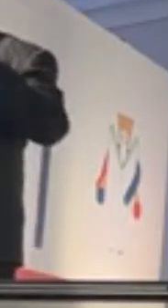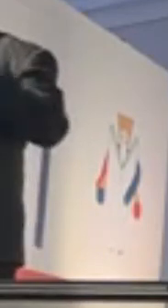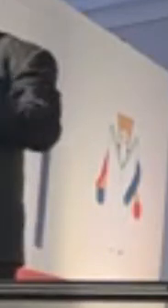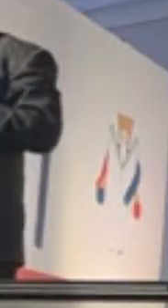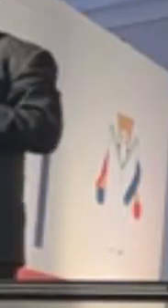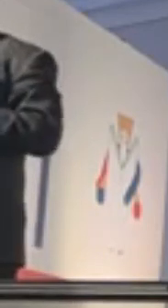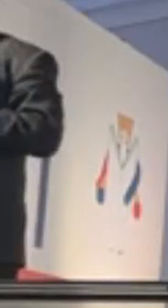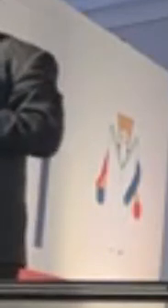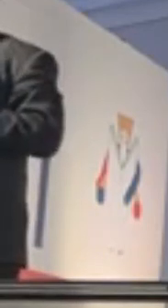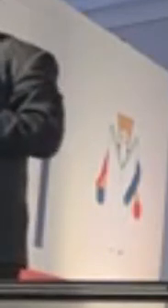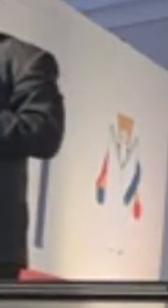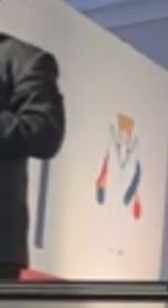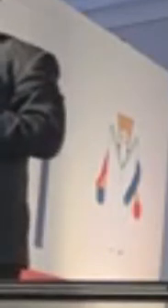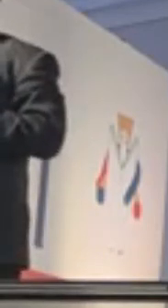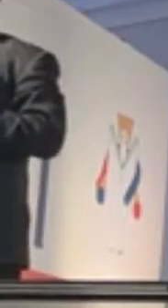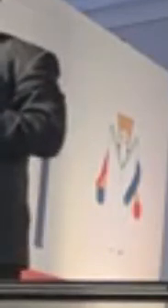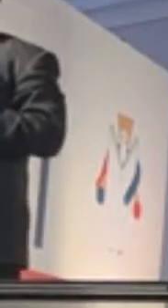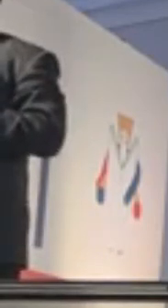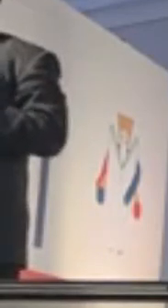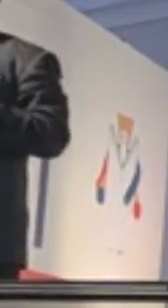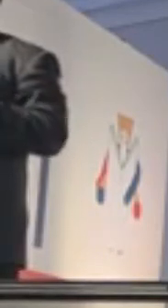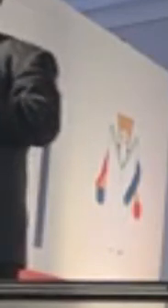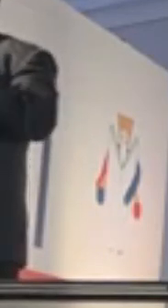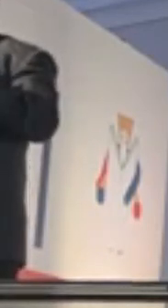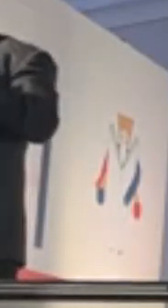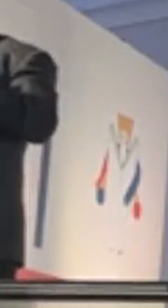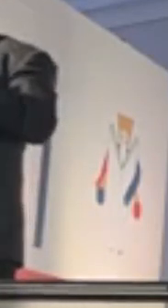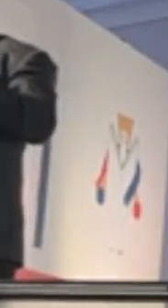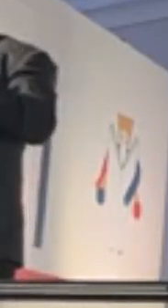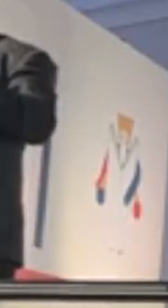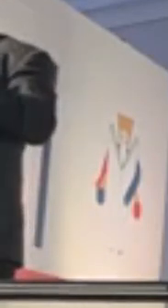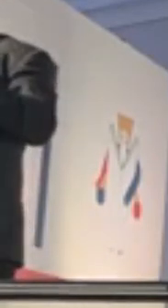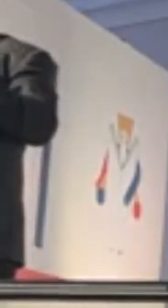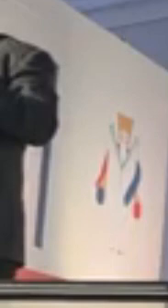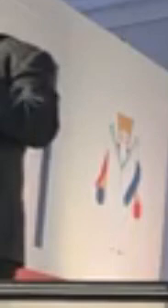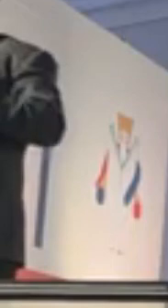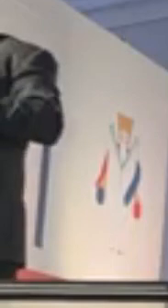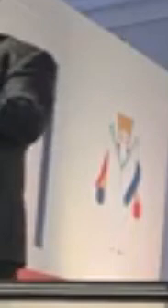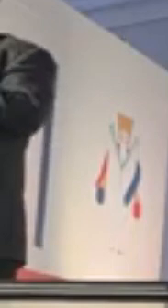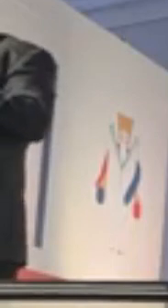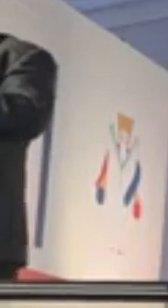de la batalla no, o sea, de repente no valora el tamaño.